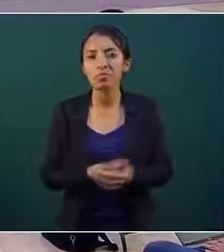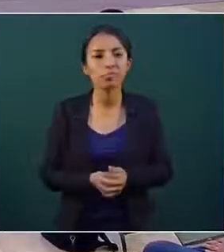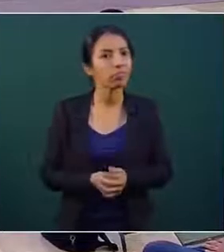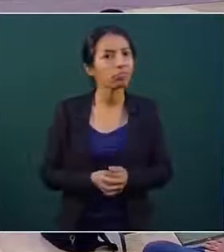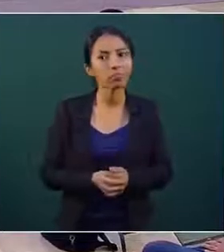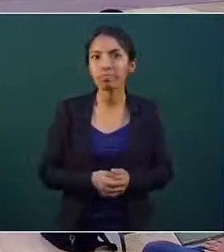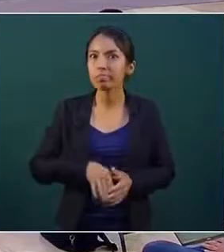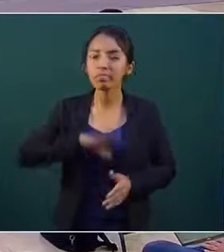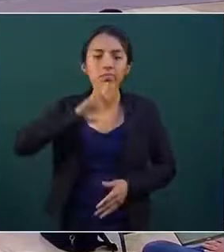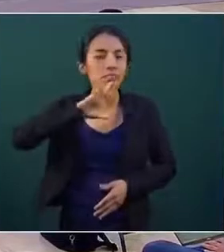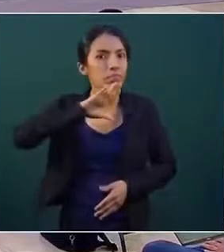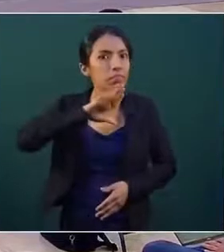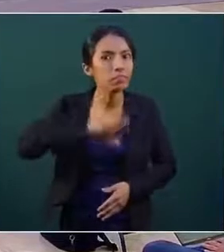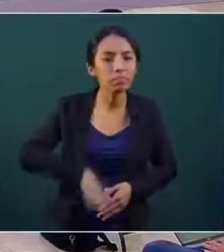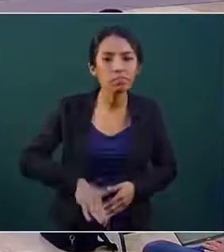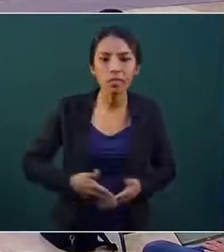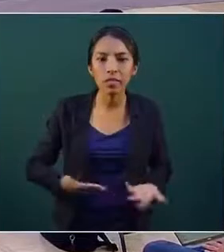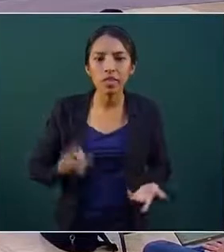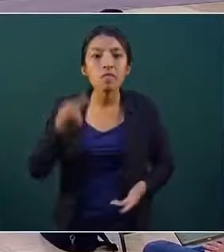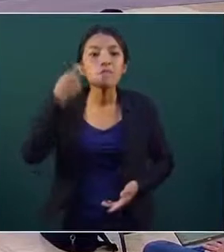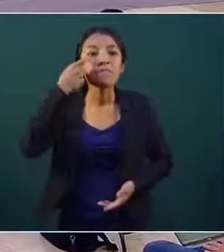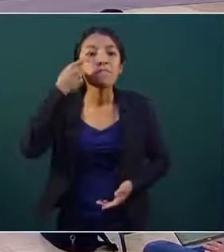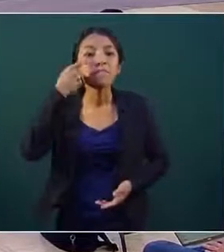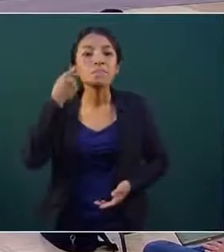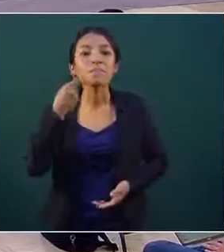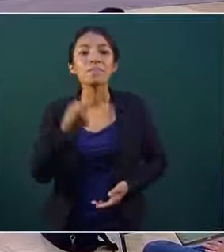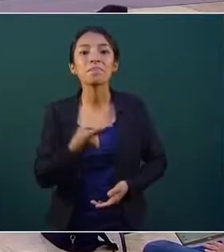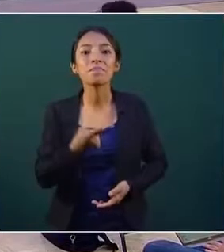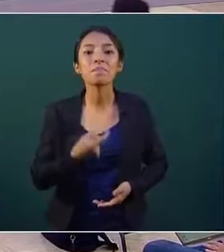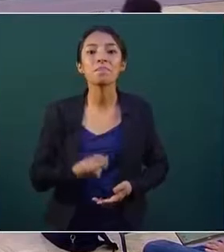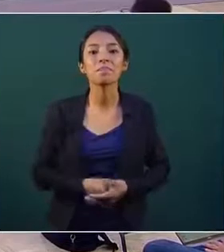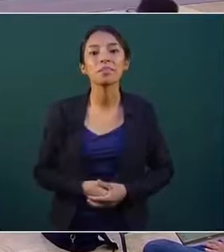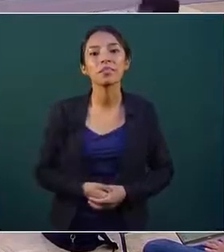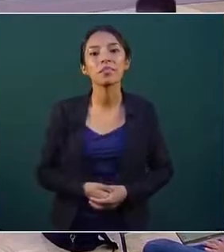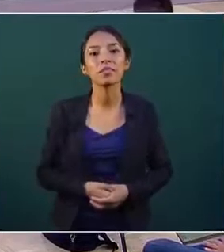deformaron por completo. Miren,